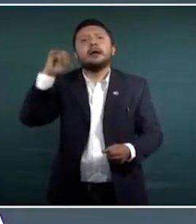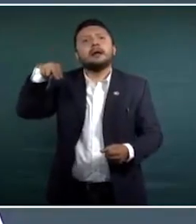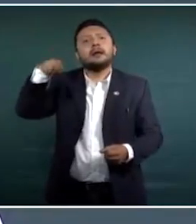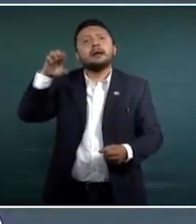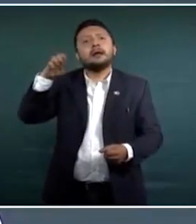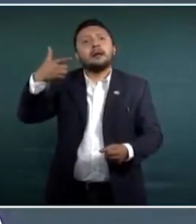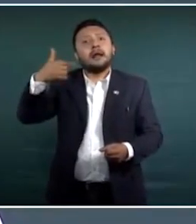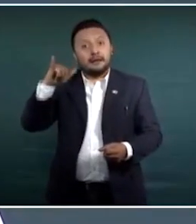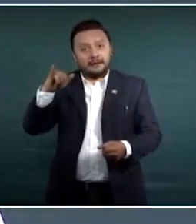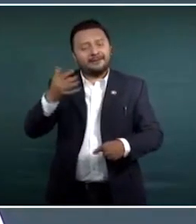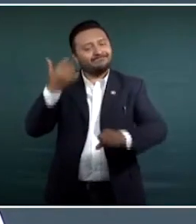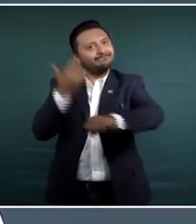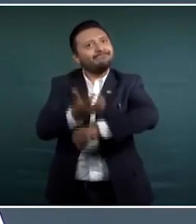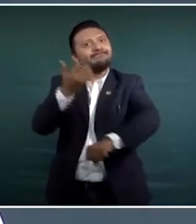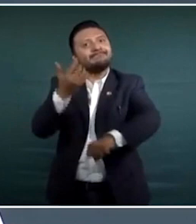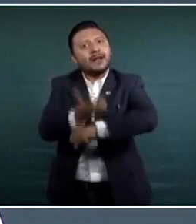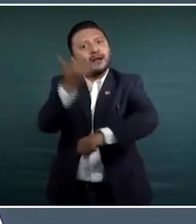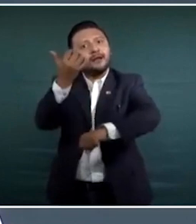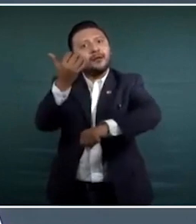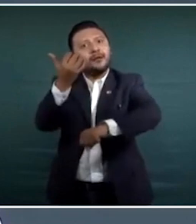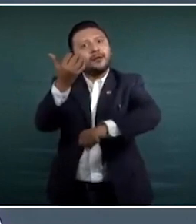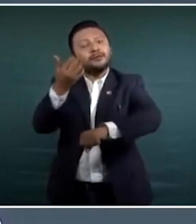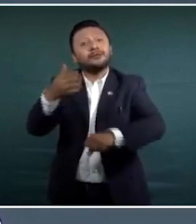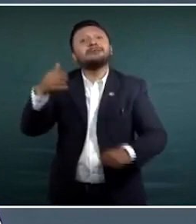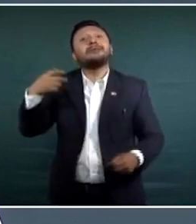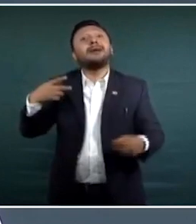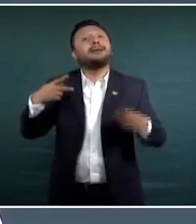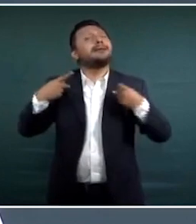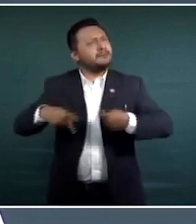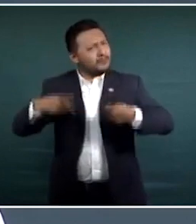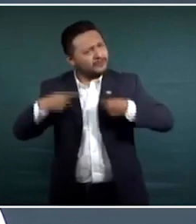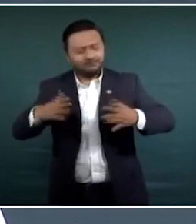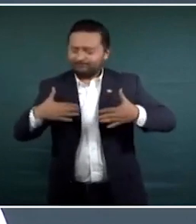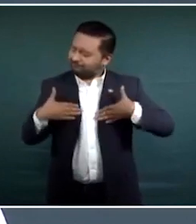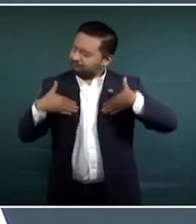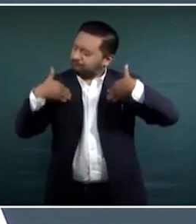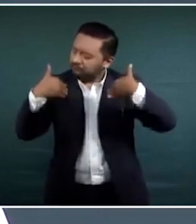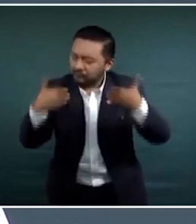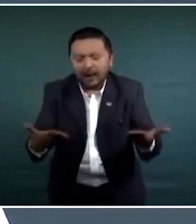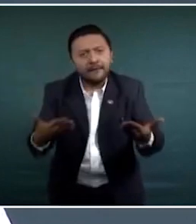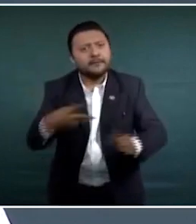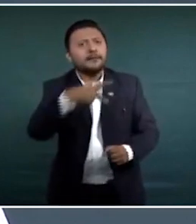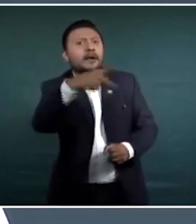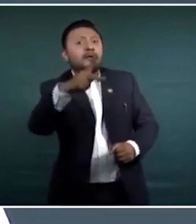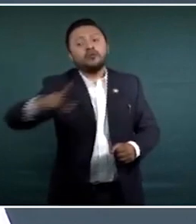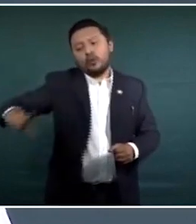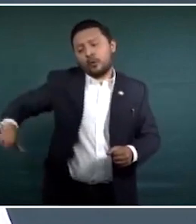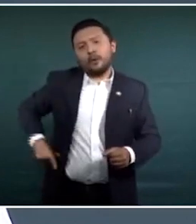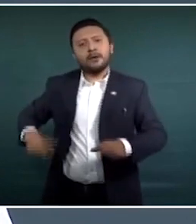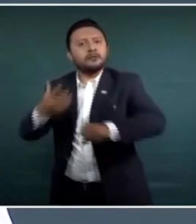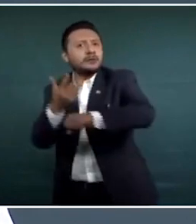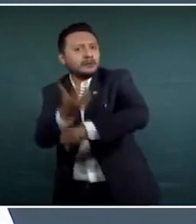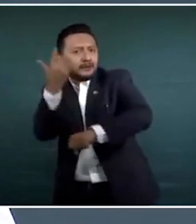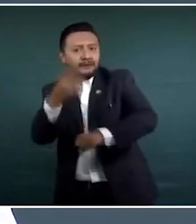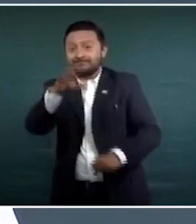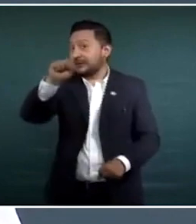Yucatán es el estado donde la gente tiene más confianza en su gobierno estatal con el